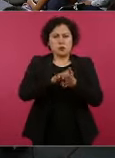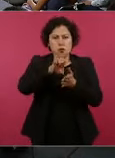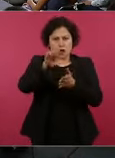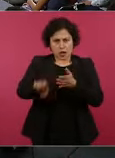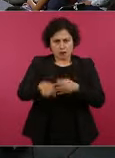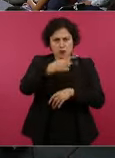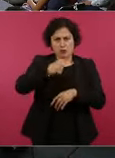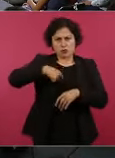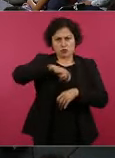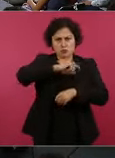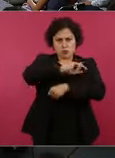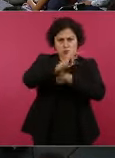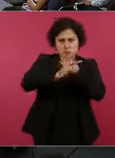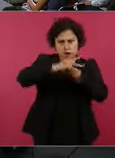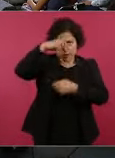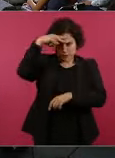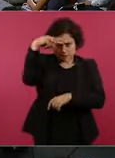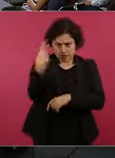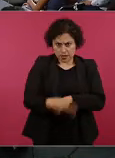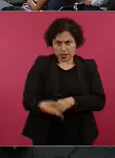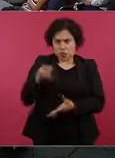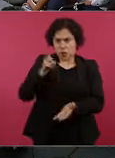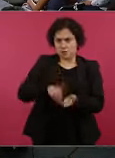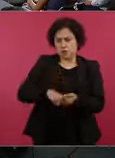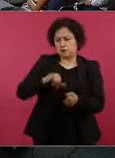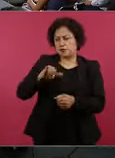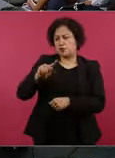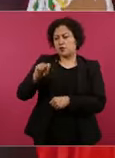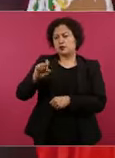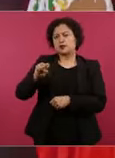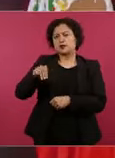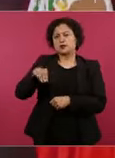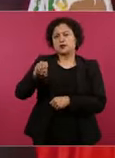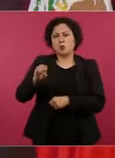no es para competir, no es para afectarlos en nada.